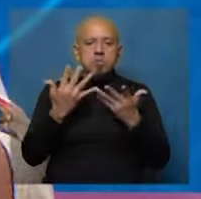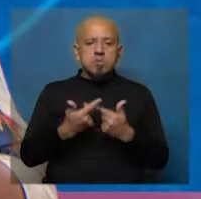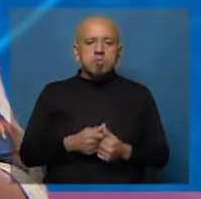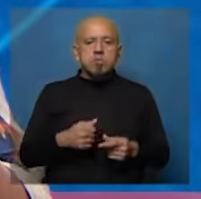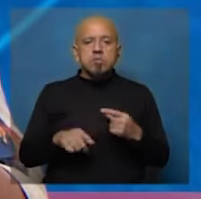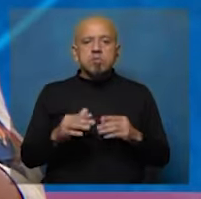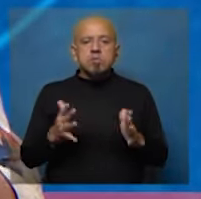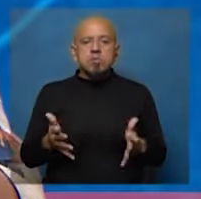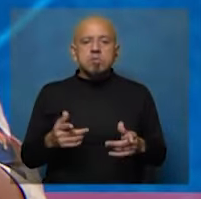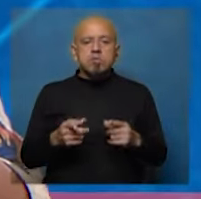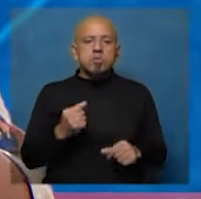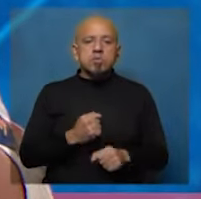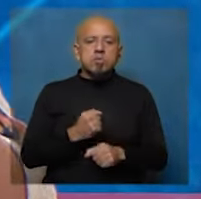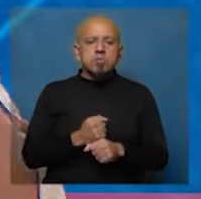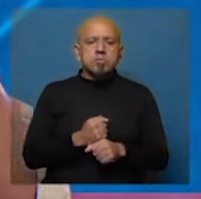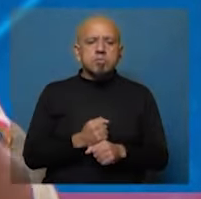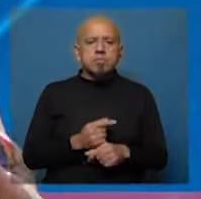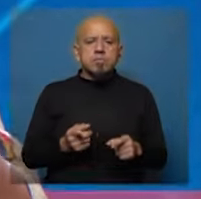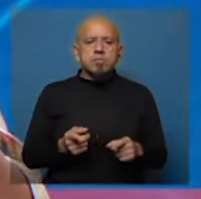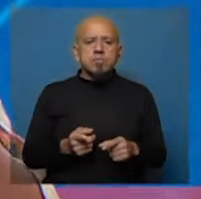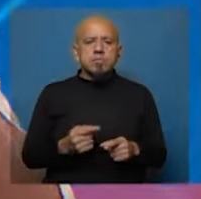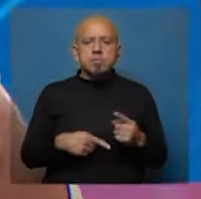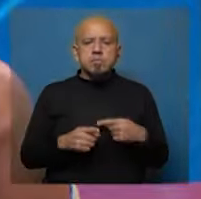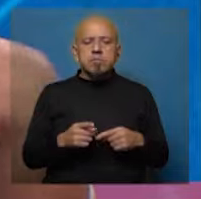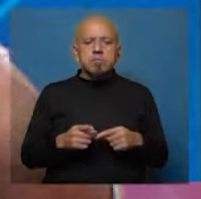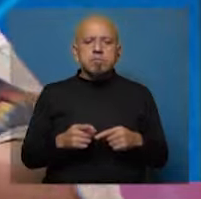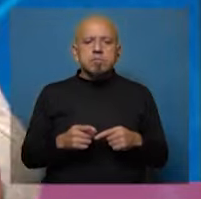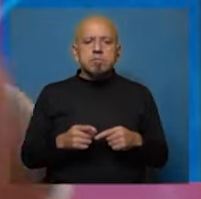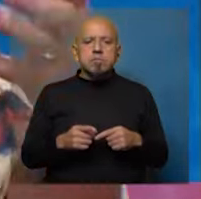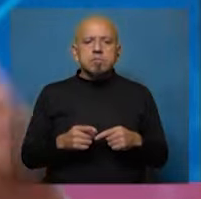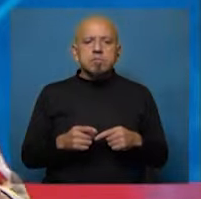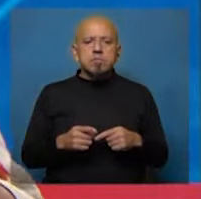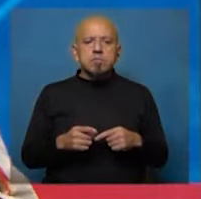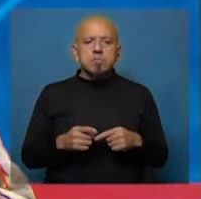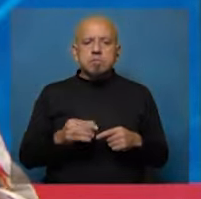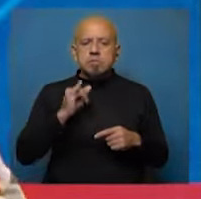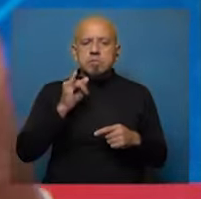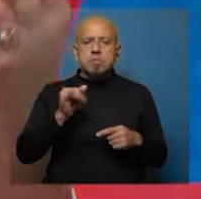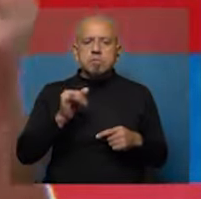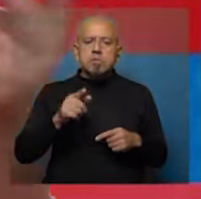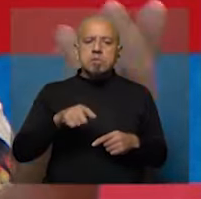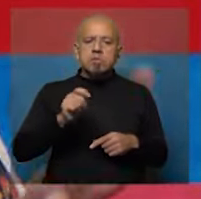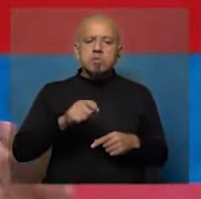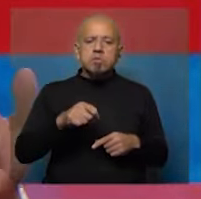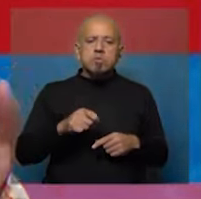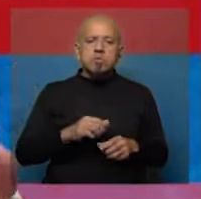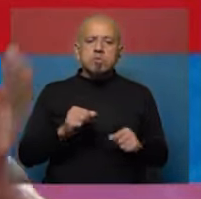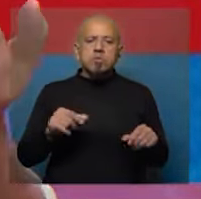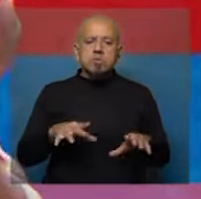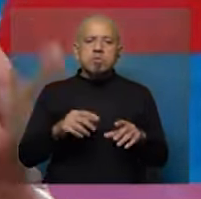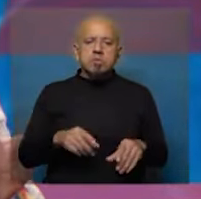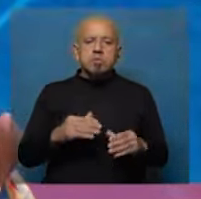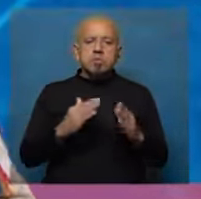cuando no trabajas en la materia y es el día que haces la denuncia tiene impactos en toda tu vida ya sea de que podes vivir en la casa de tus